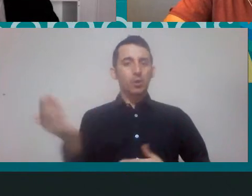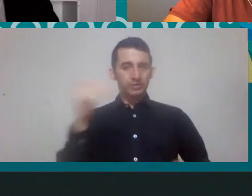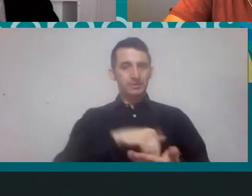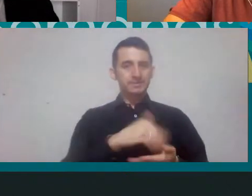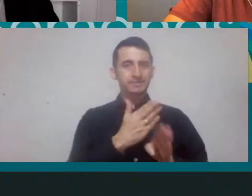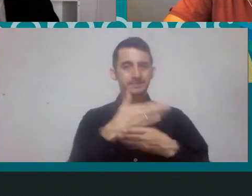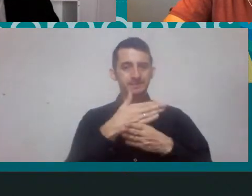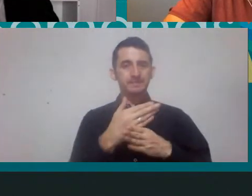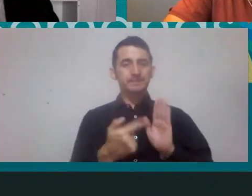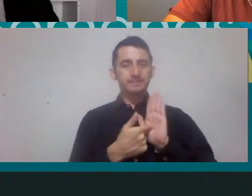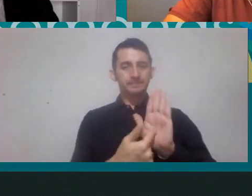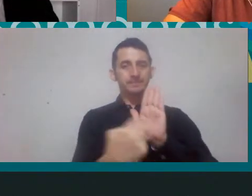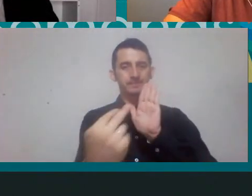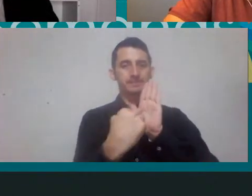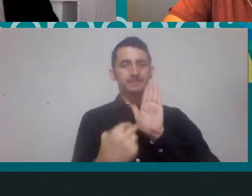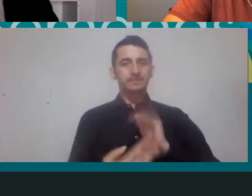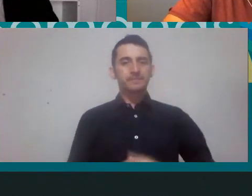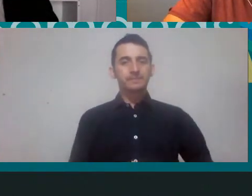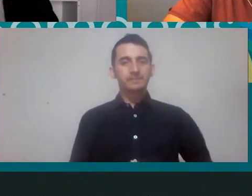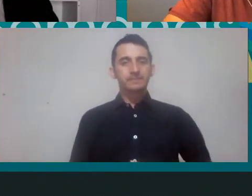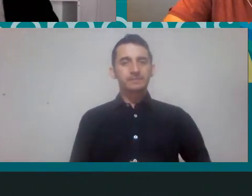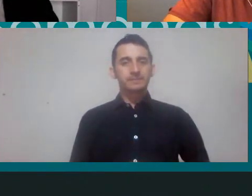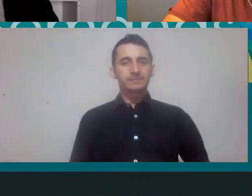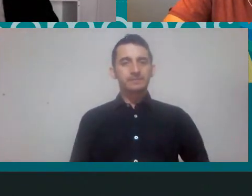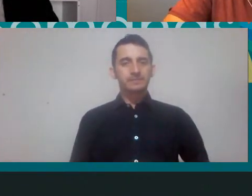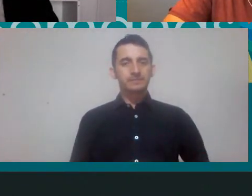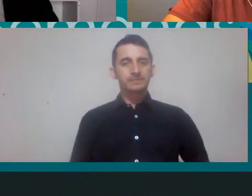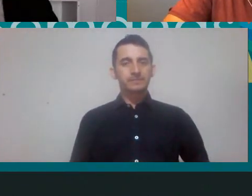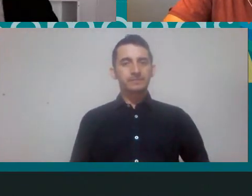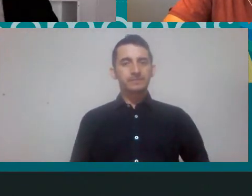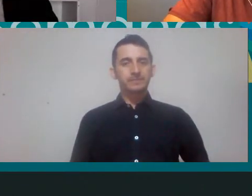¿Vale? Sí, por favor. Para que lo puedan ver.